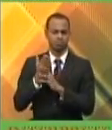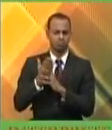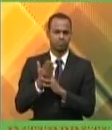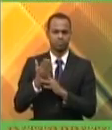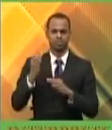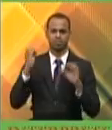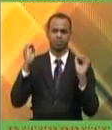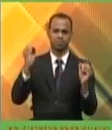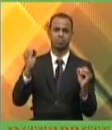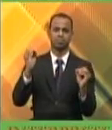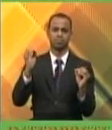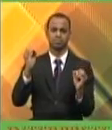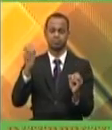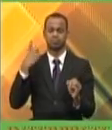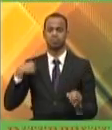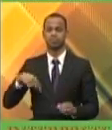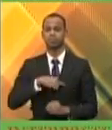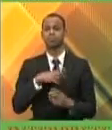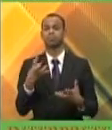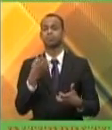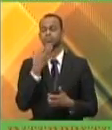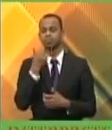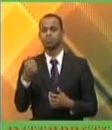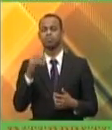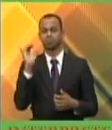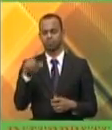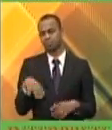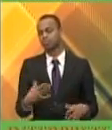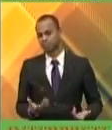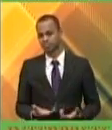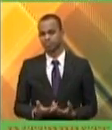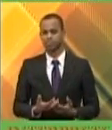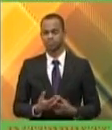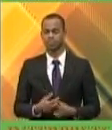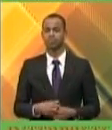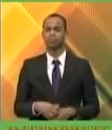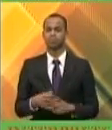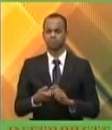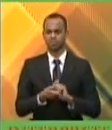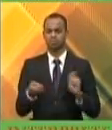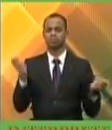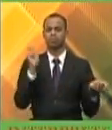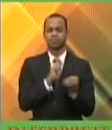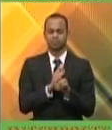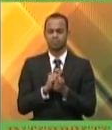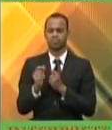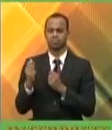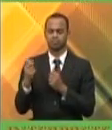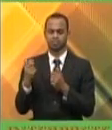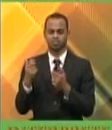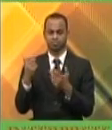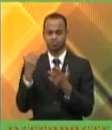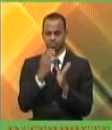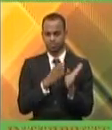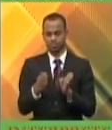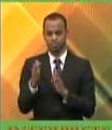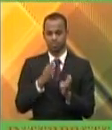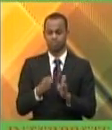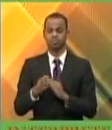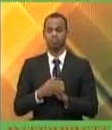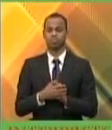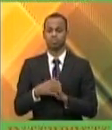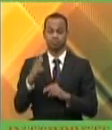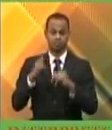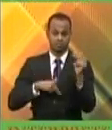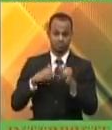nada entonces lo que queremos mejorar es eso precisamente cambiando las estructuras y no solamente las estructuras